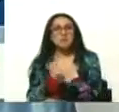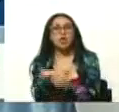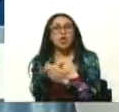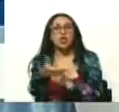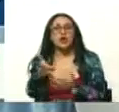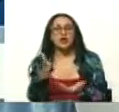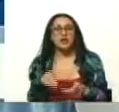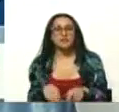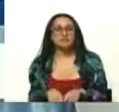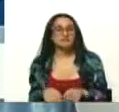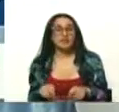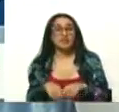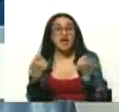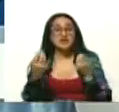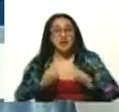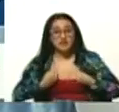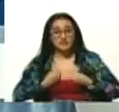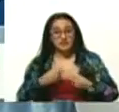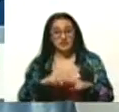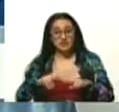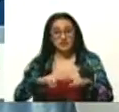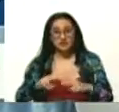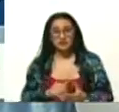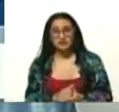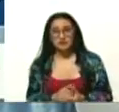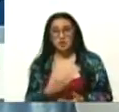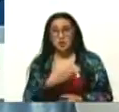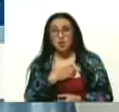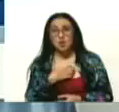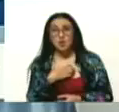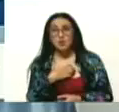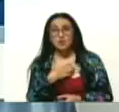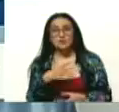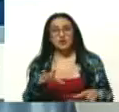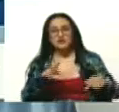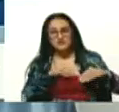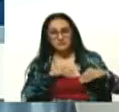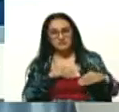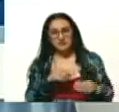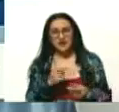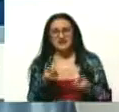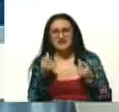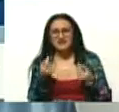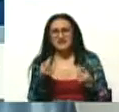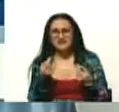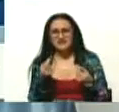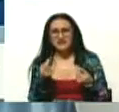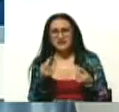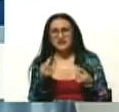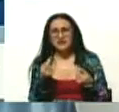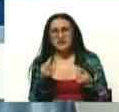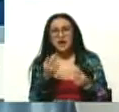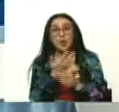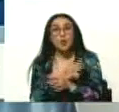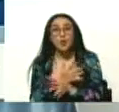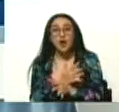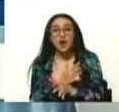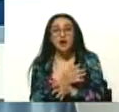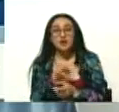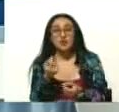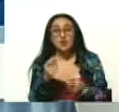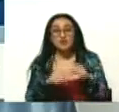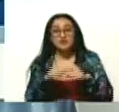destruirle la vida para siempre. No podemos aceptar ni siquiera en juego este